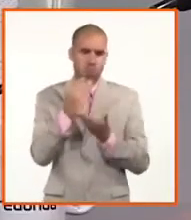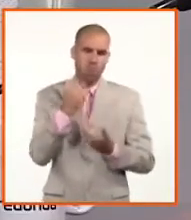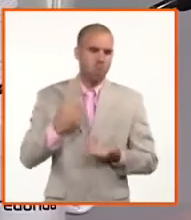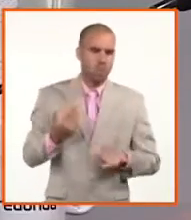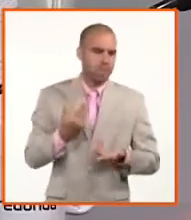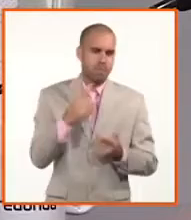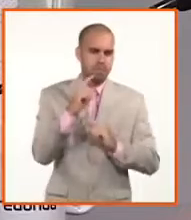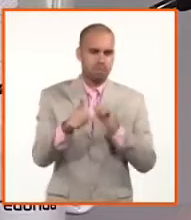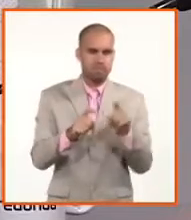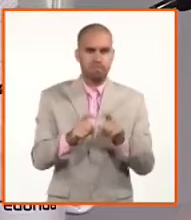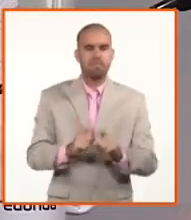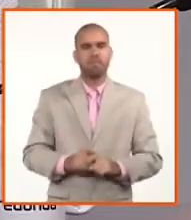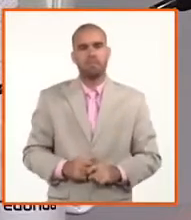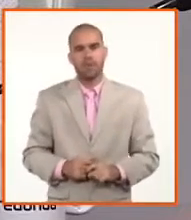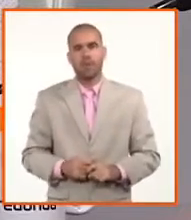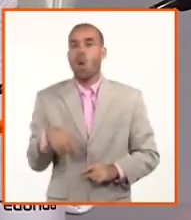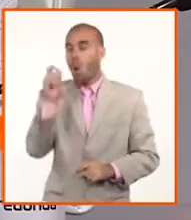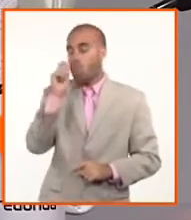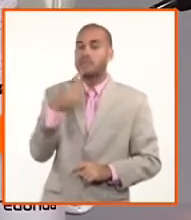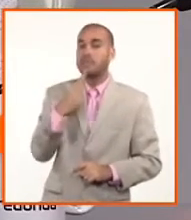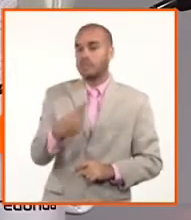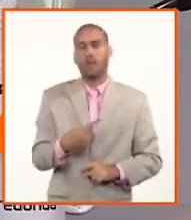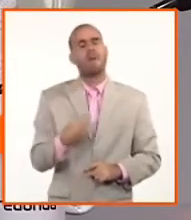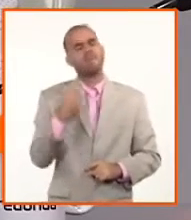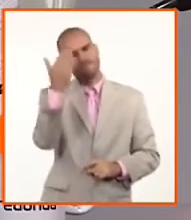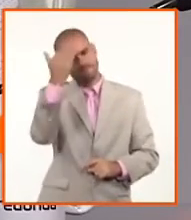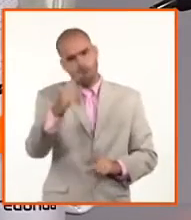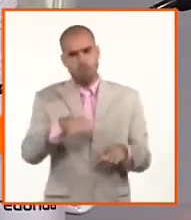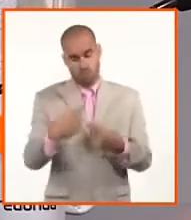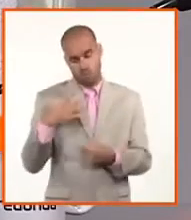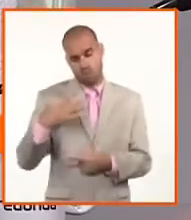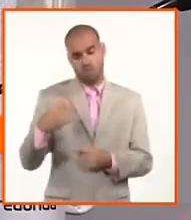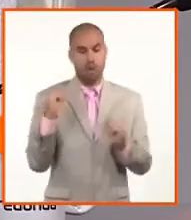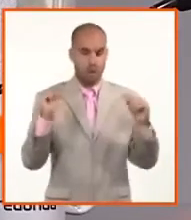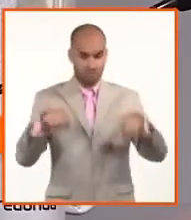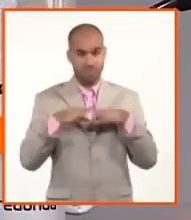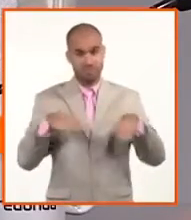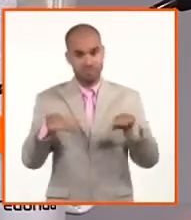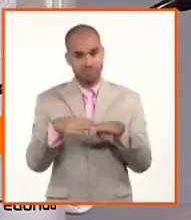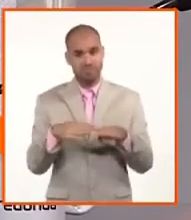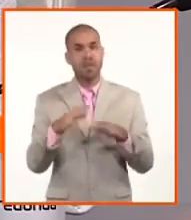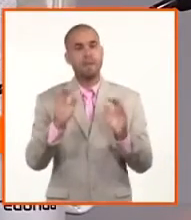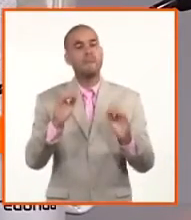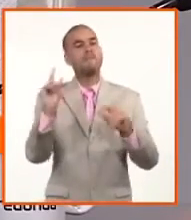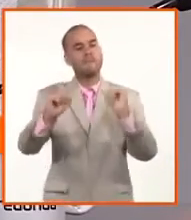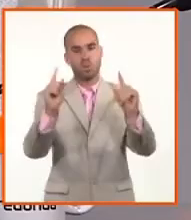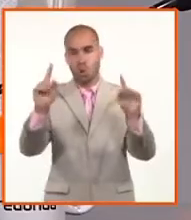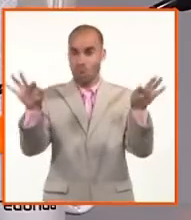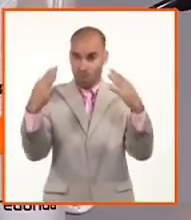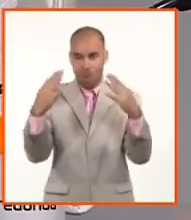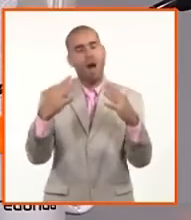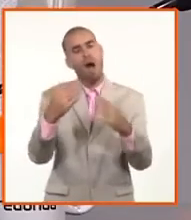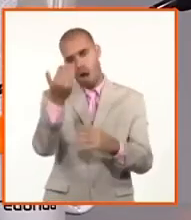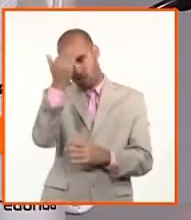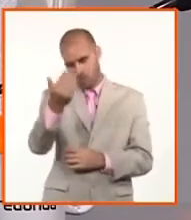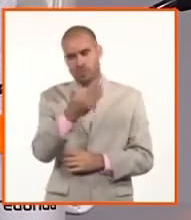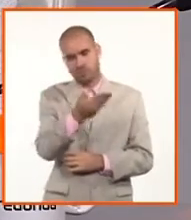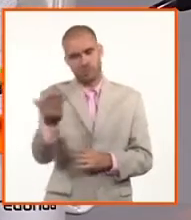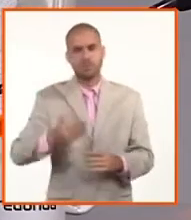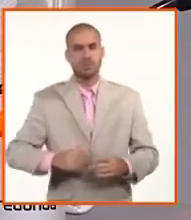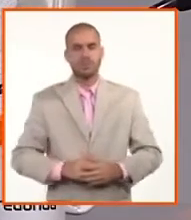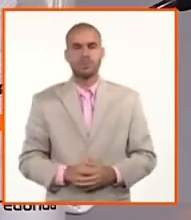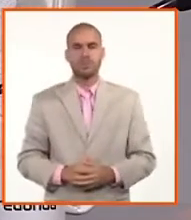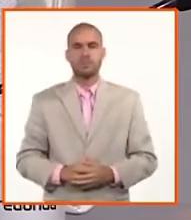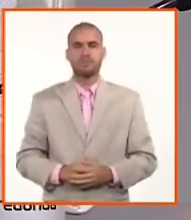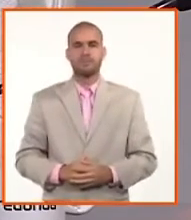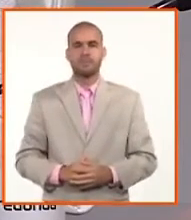en el espacio de la Mesa Redonda, a los televidentes, a los radioyentes que seguimos siempre este programa. Y bueno, cuando